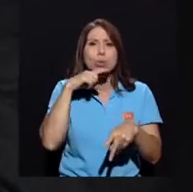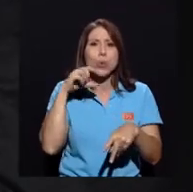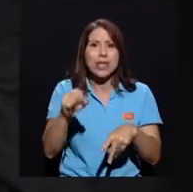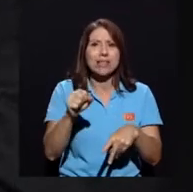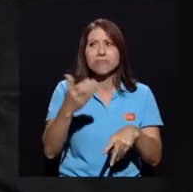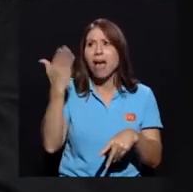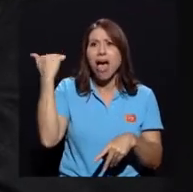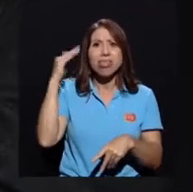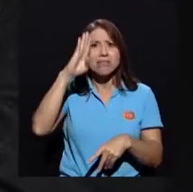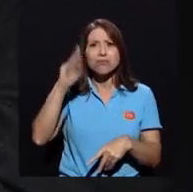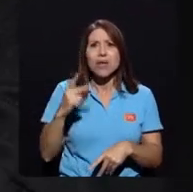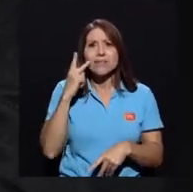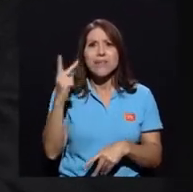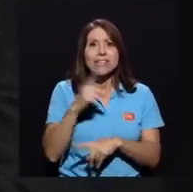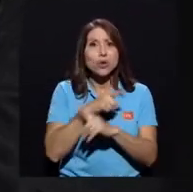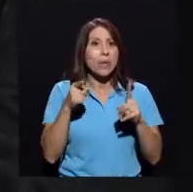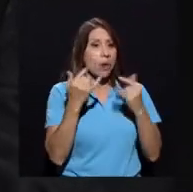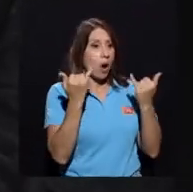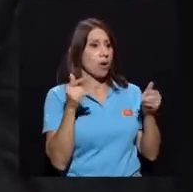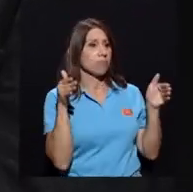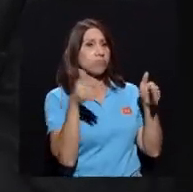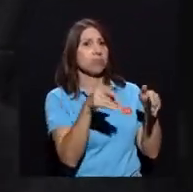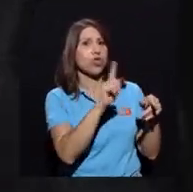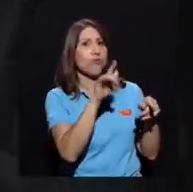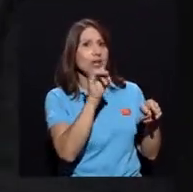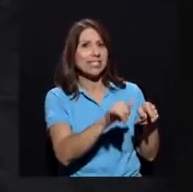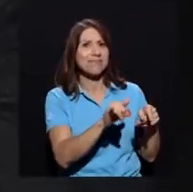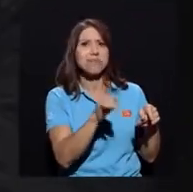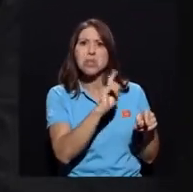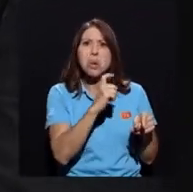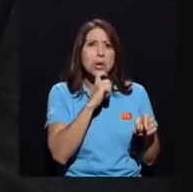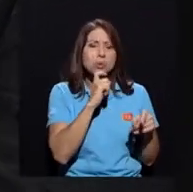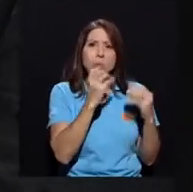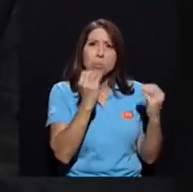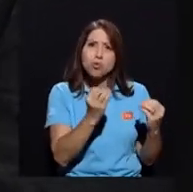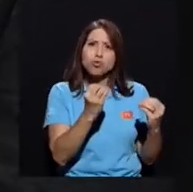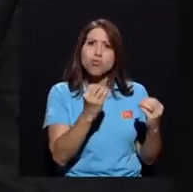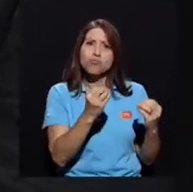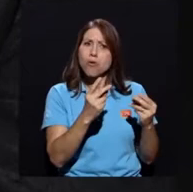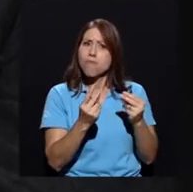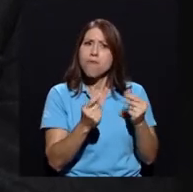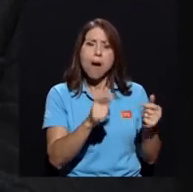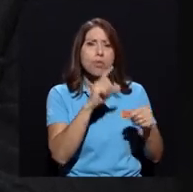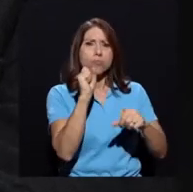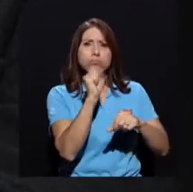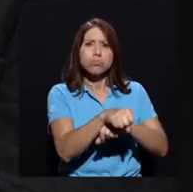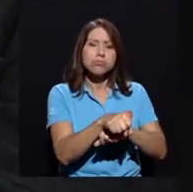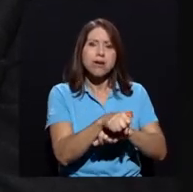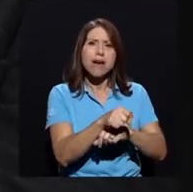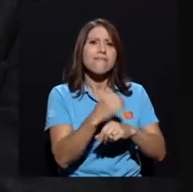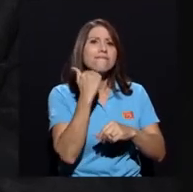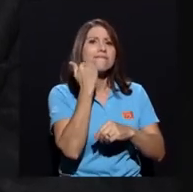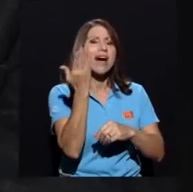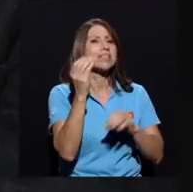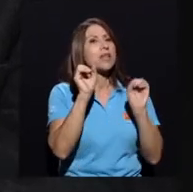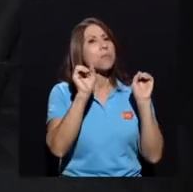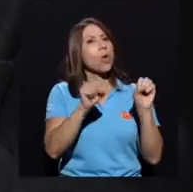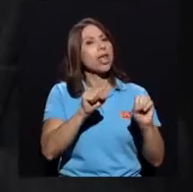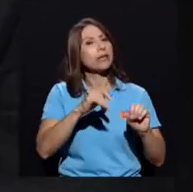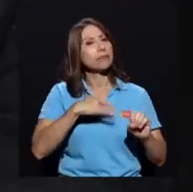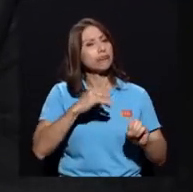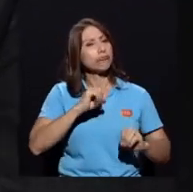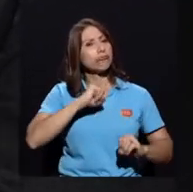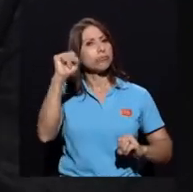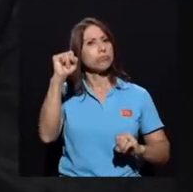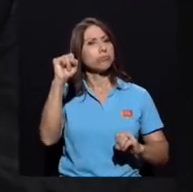este punto no fue así, en este punto no le costó mucho y fue muy fácil sentarse en el carrusel de los ganadores